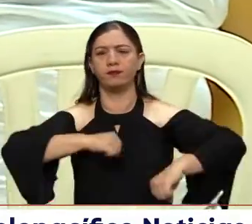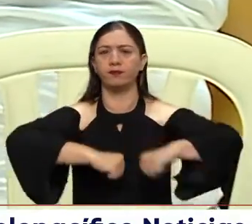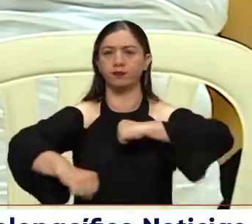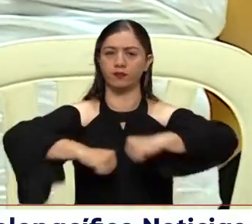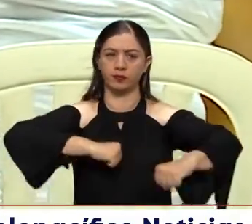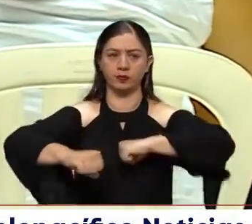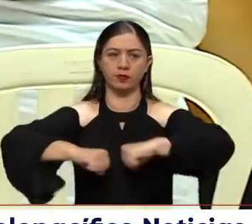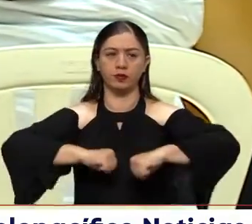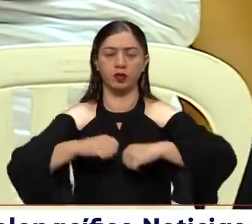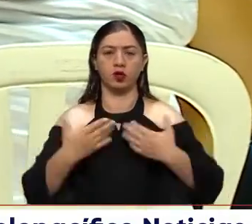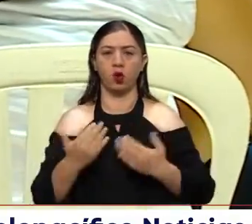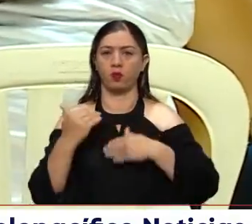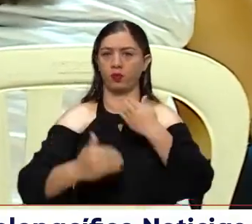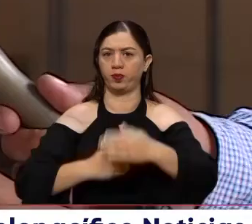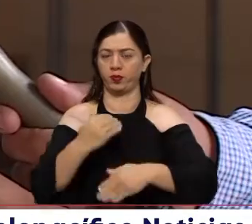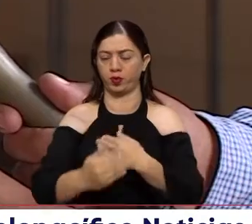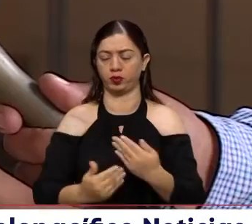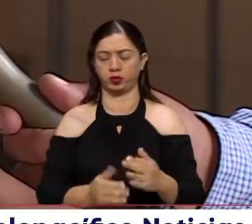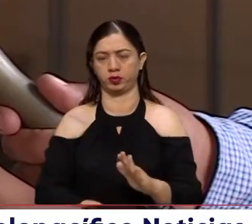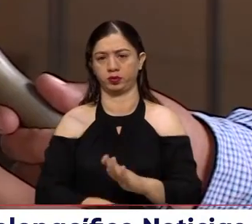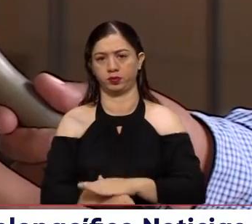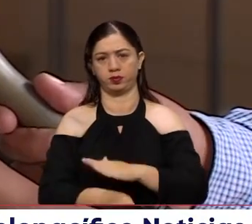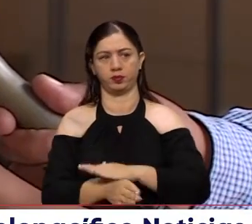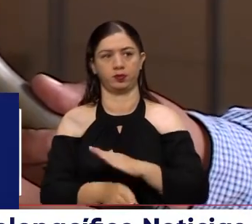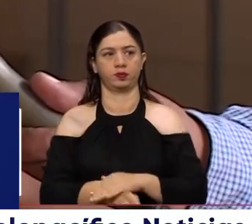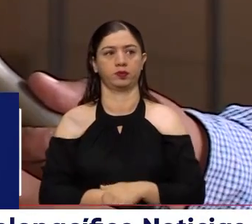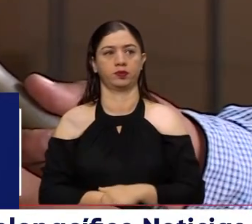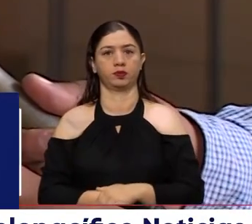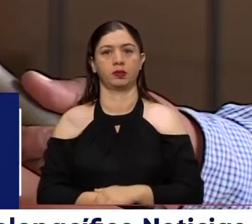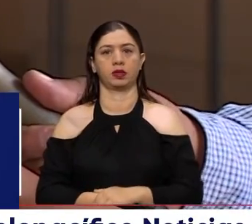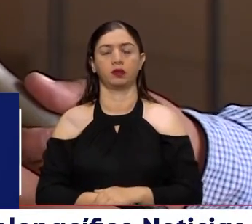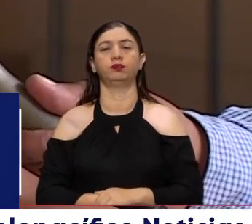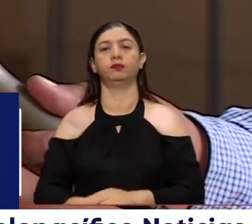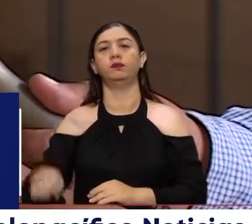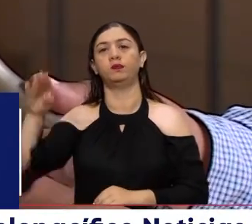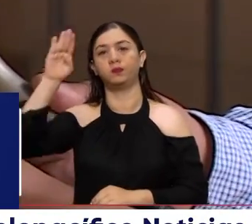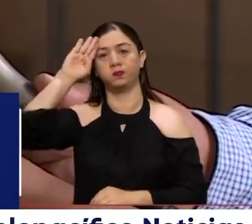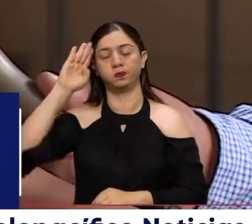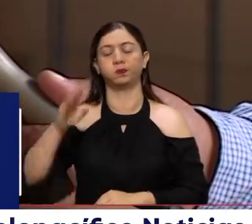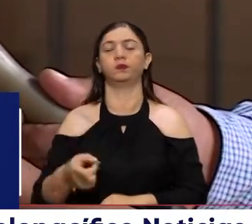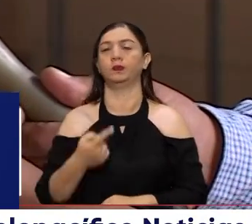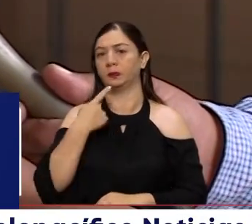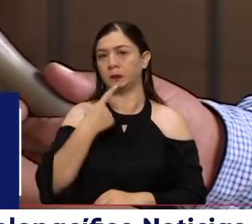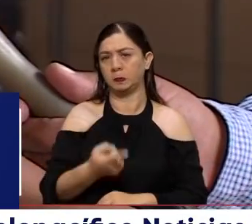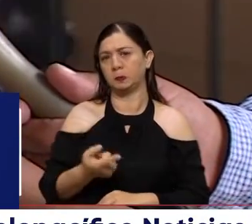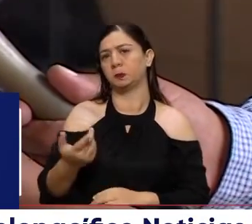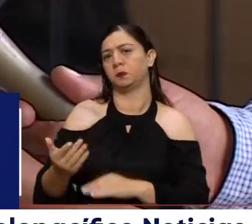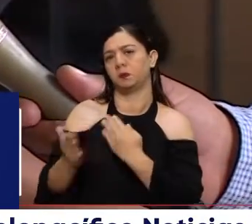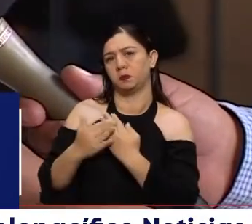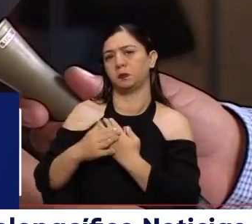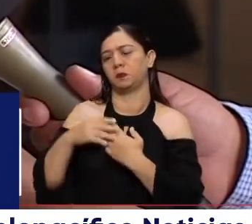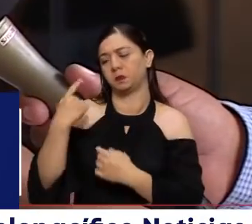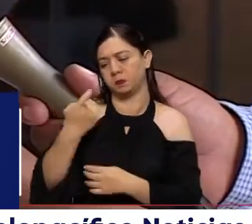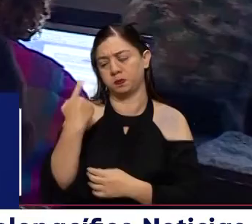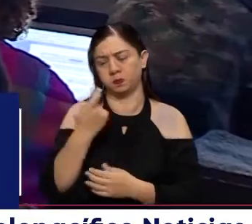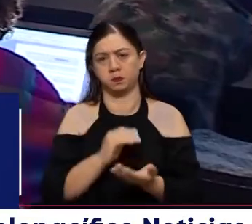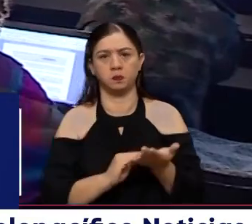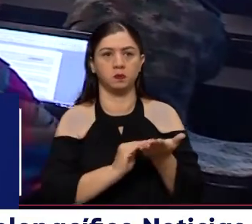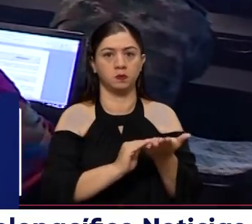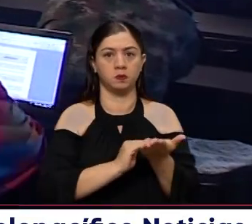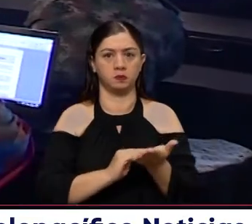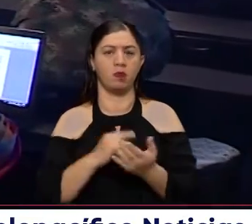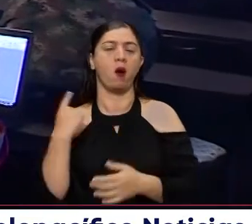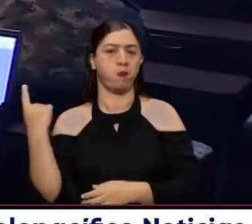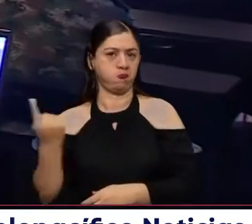y el desarrollo del proceso. Nos expresaron por parte de la Fuerza Pública algunos temas que pues estamos revisando, pero podemos decir en